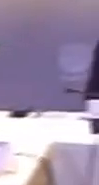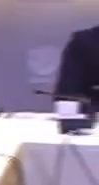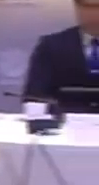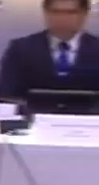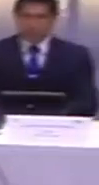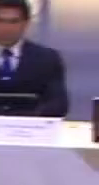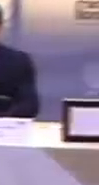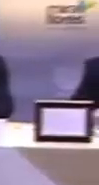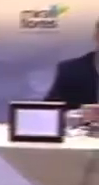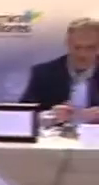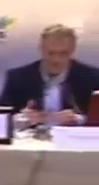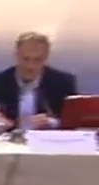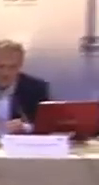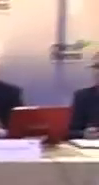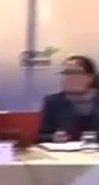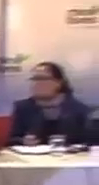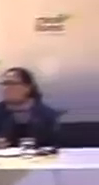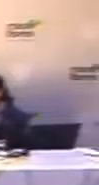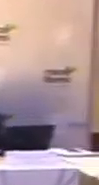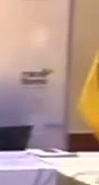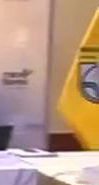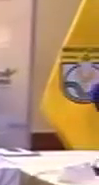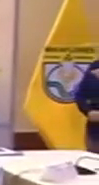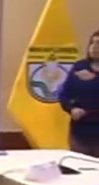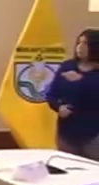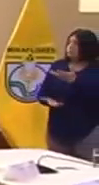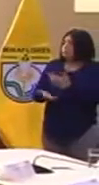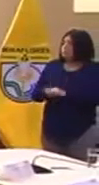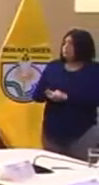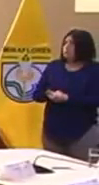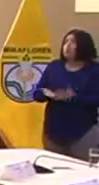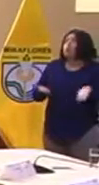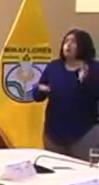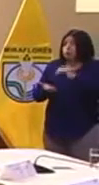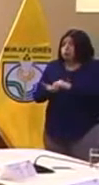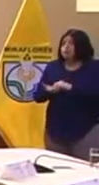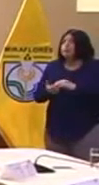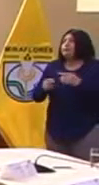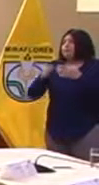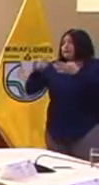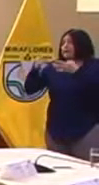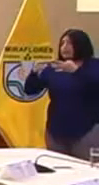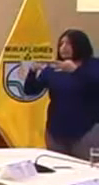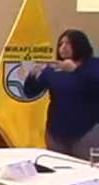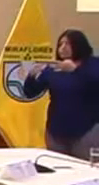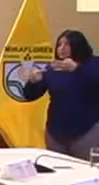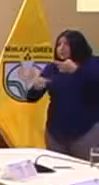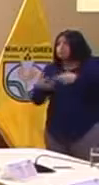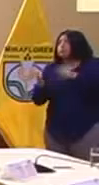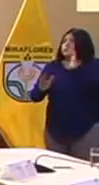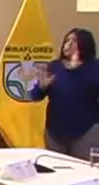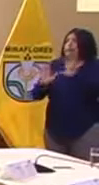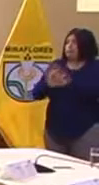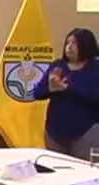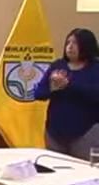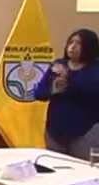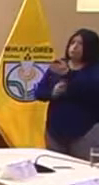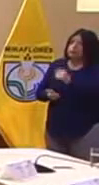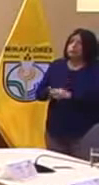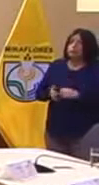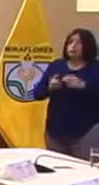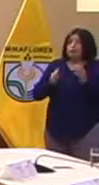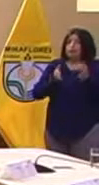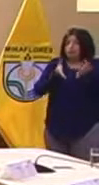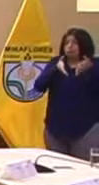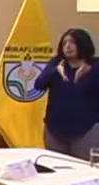gracias. Que tiene que ver, repito, con varios aspectos que se están manejando, como por ejemplo esto de los